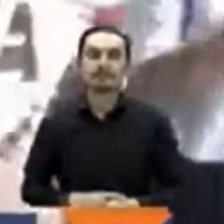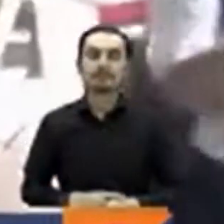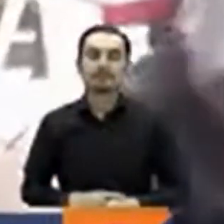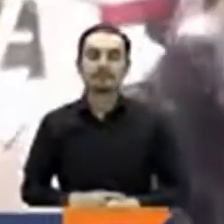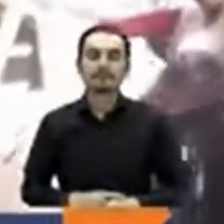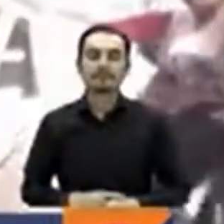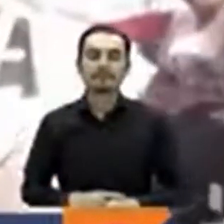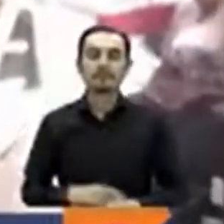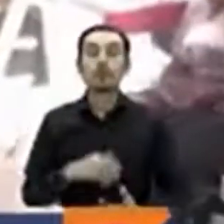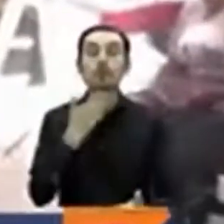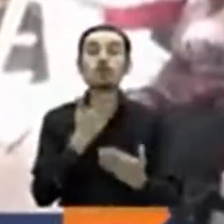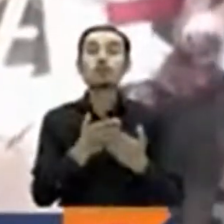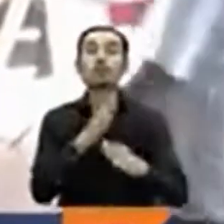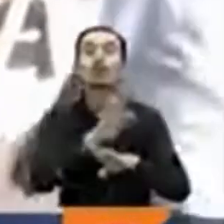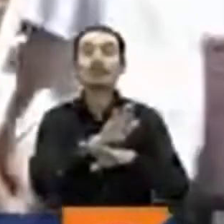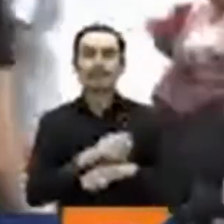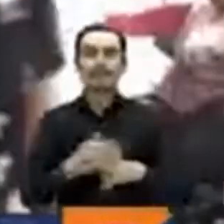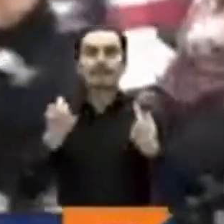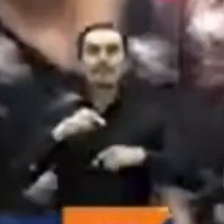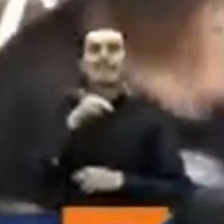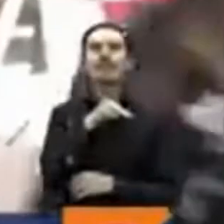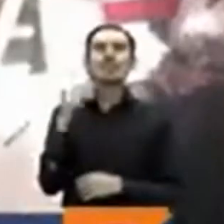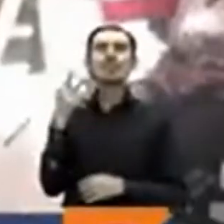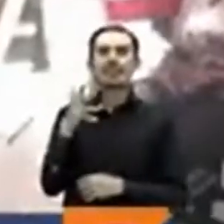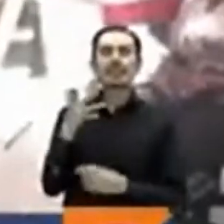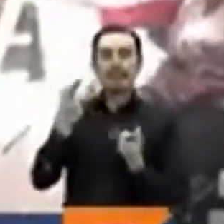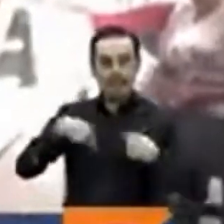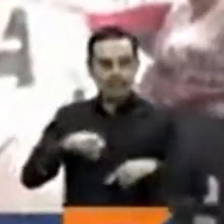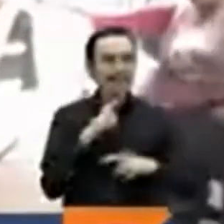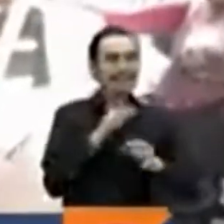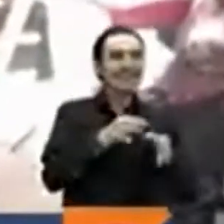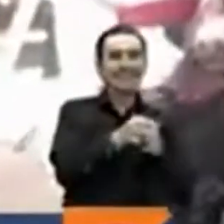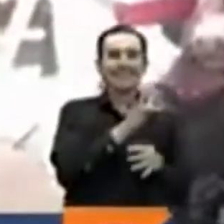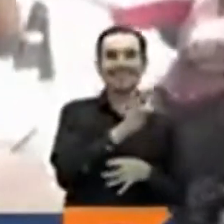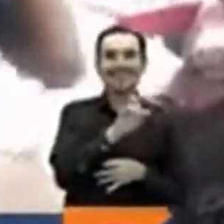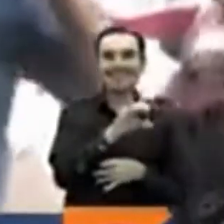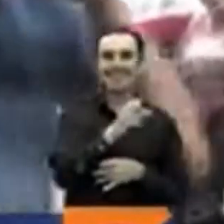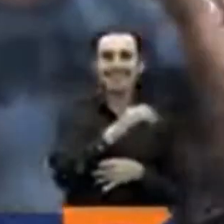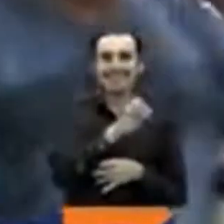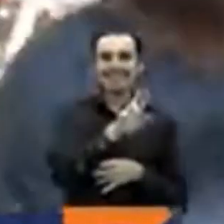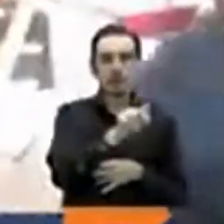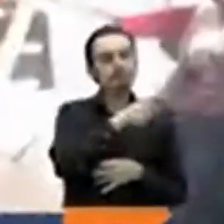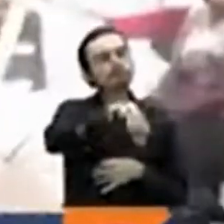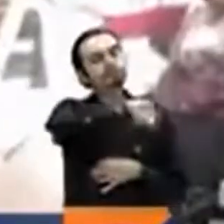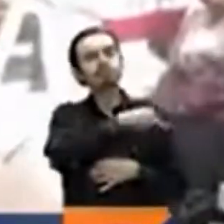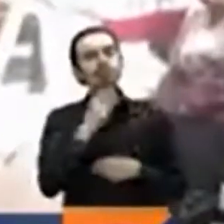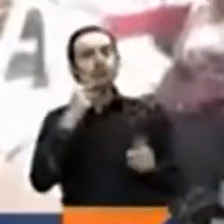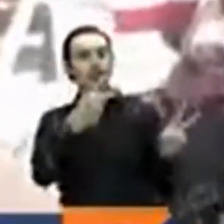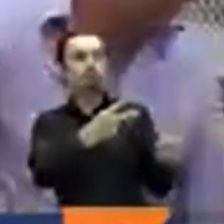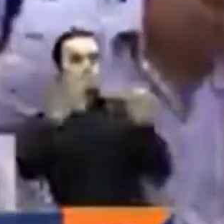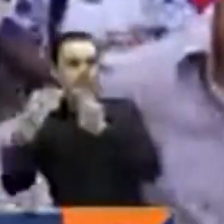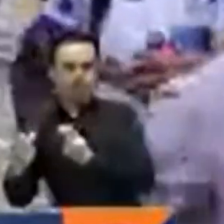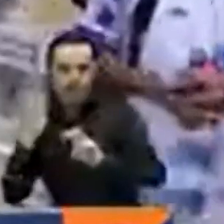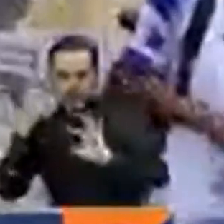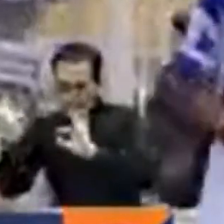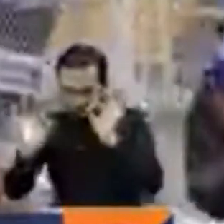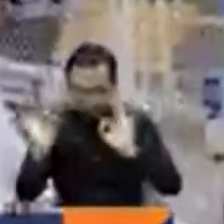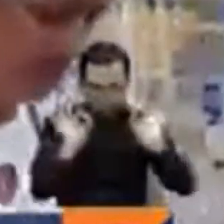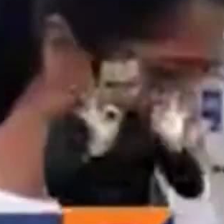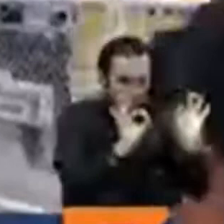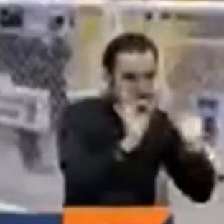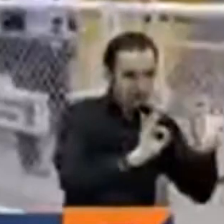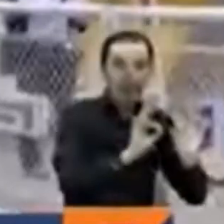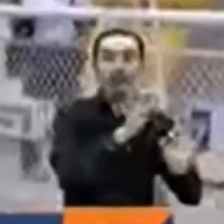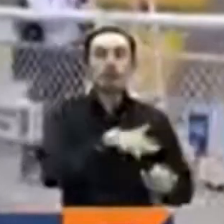Buenas tardes. Tanto en norte de Santander como en el Táchira se preparan para la reapertura de los puentes internacionales para este 26 de